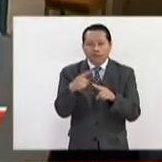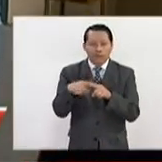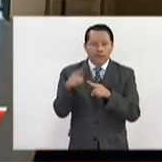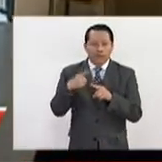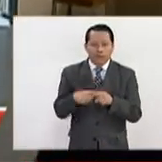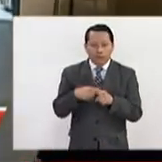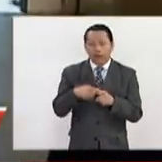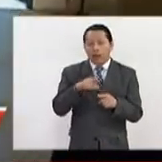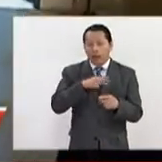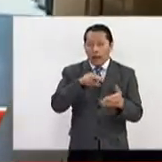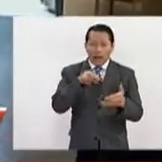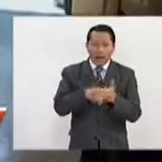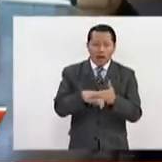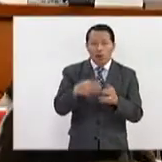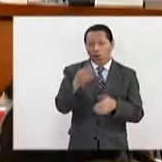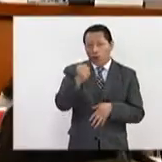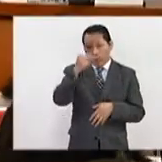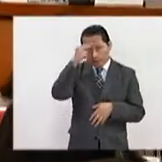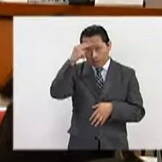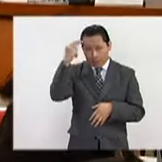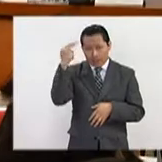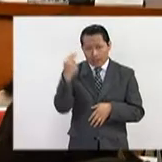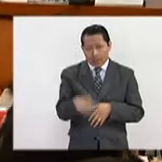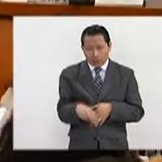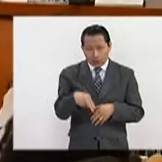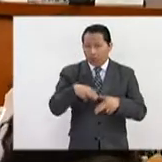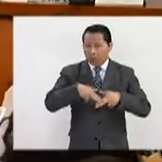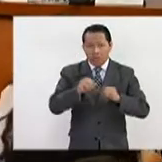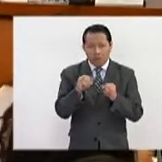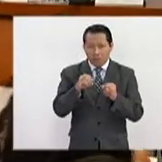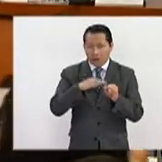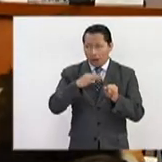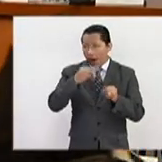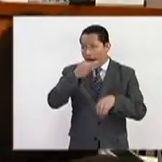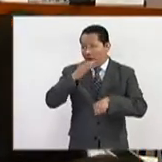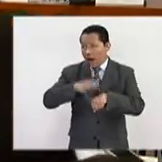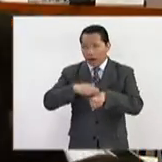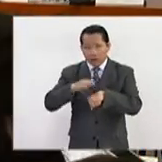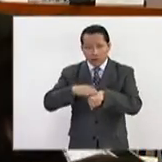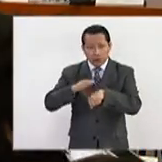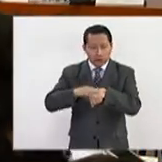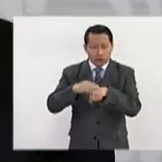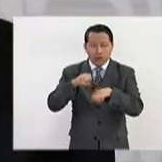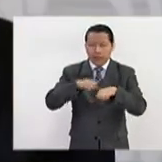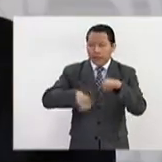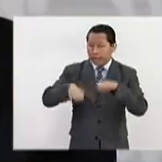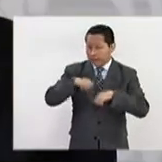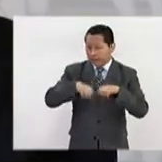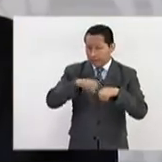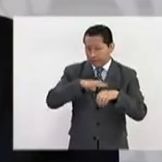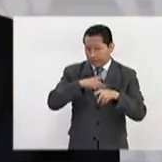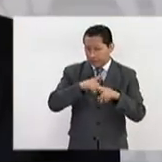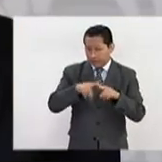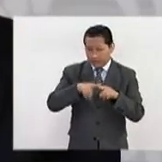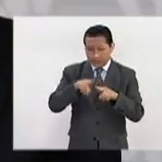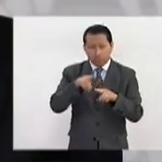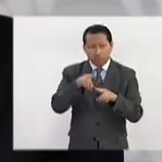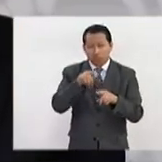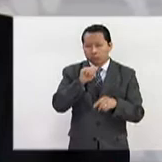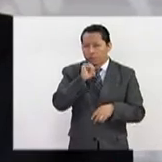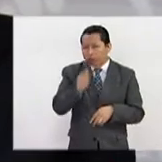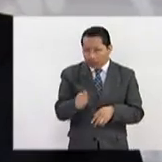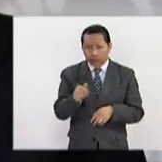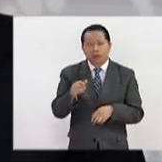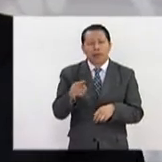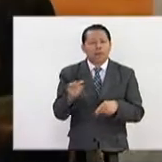Ha ejecutado a 9 mexicanos y en ningún caso notificó al consulado de nuestro país, por lo que los connacionales no tuvieron